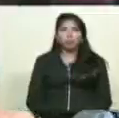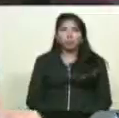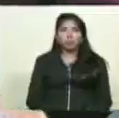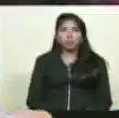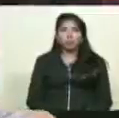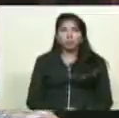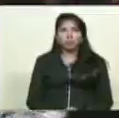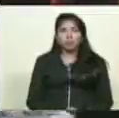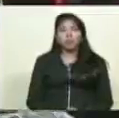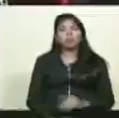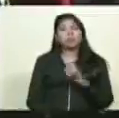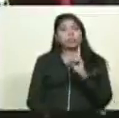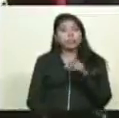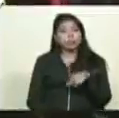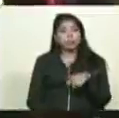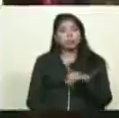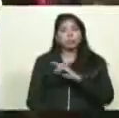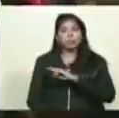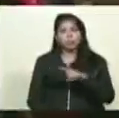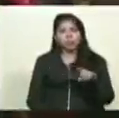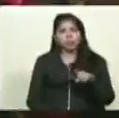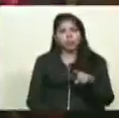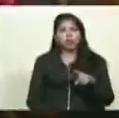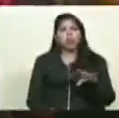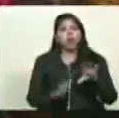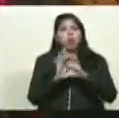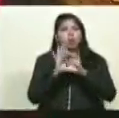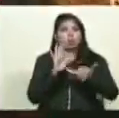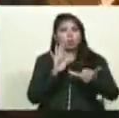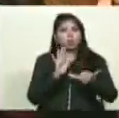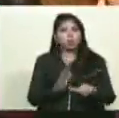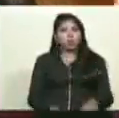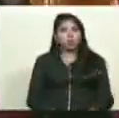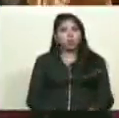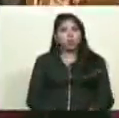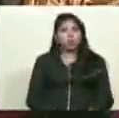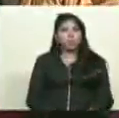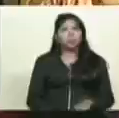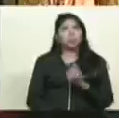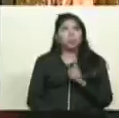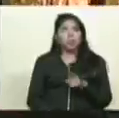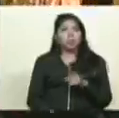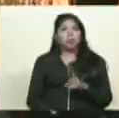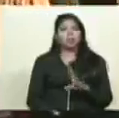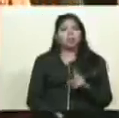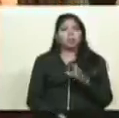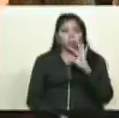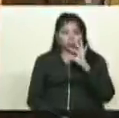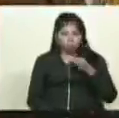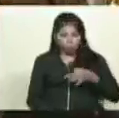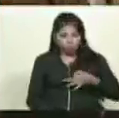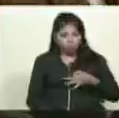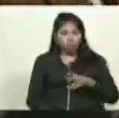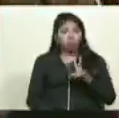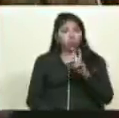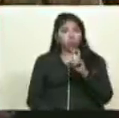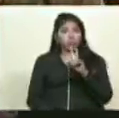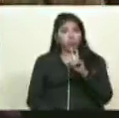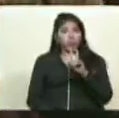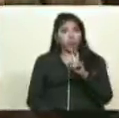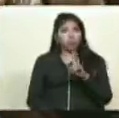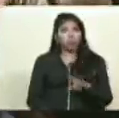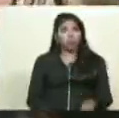ha ordenado a la Asamblea Nacional Constituyente realizarse una revisión, una reforma de la